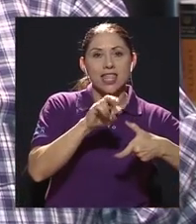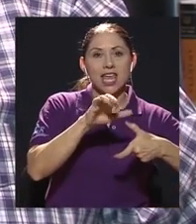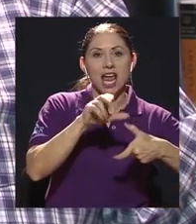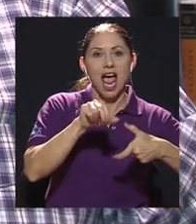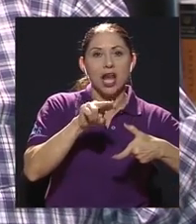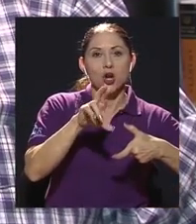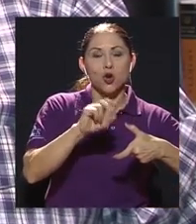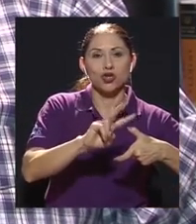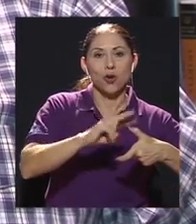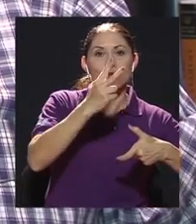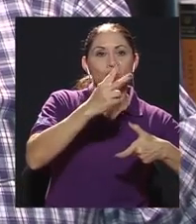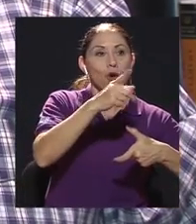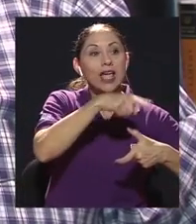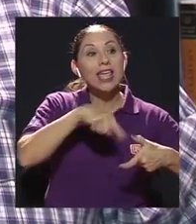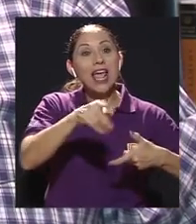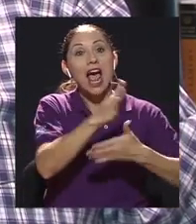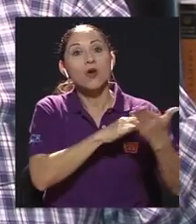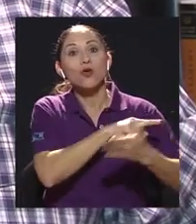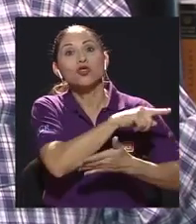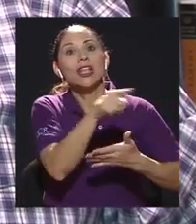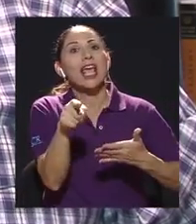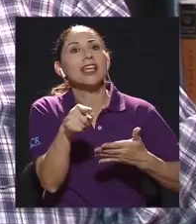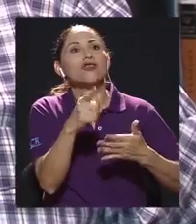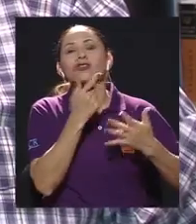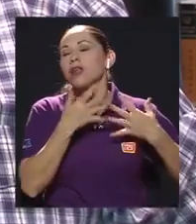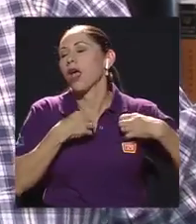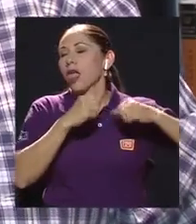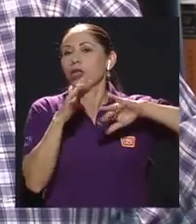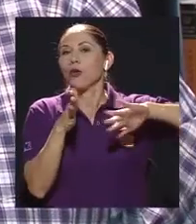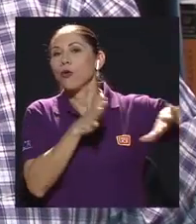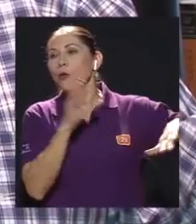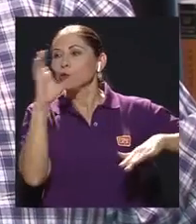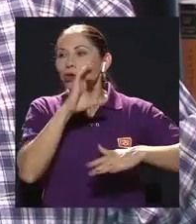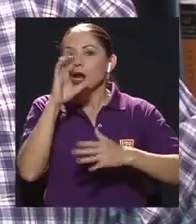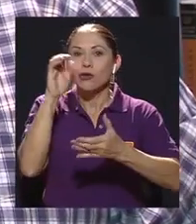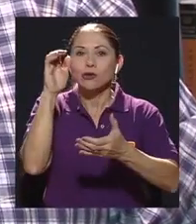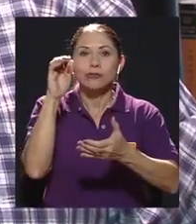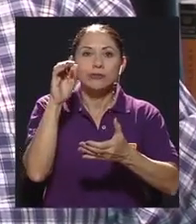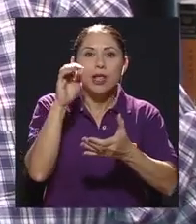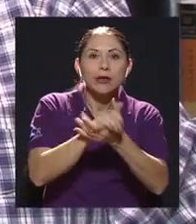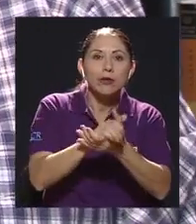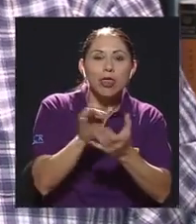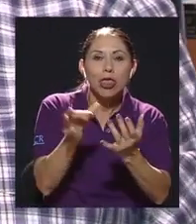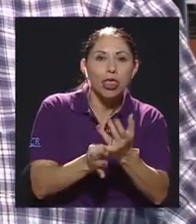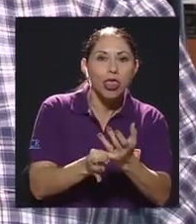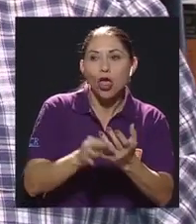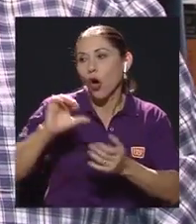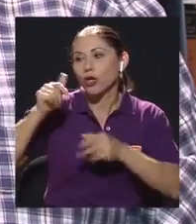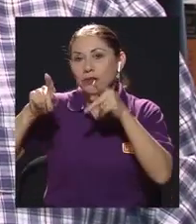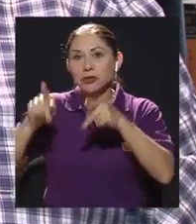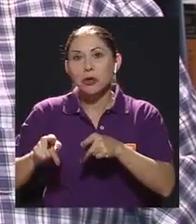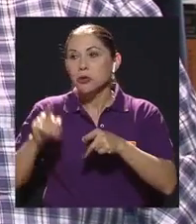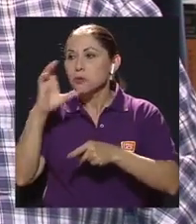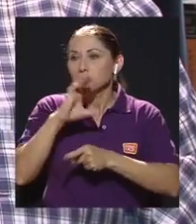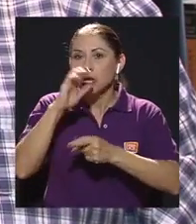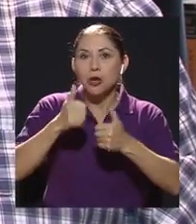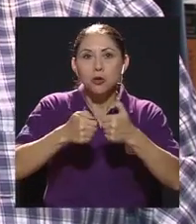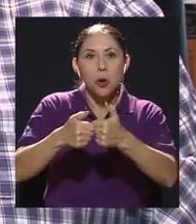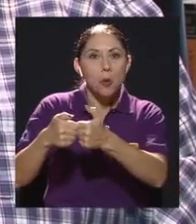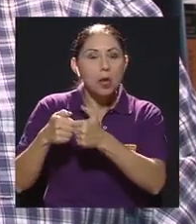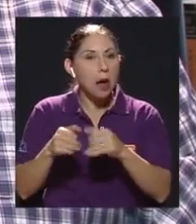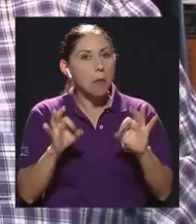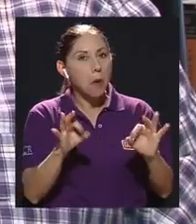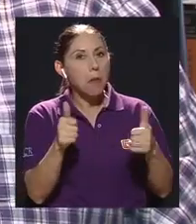decía, y buscaron esposas, se casaron, otros buscaron novia, bienvenido sea. Y